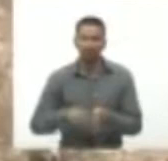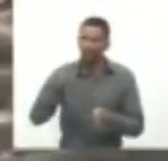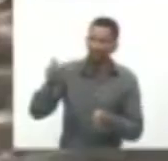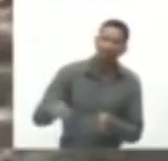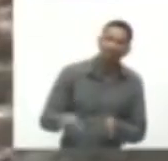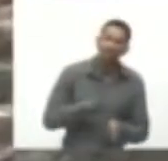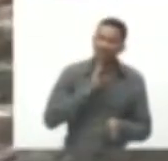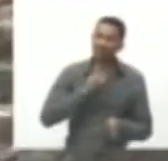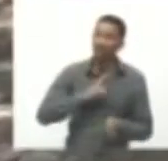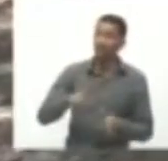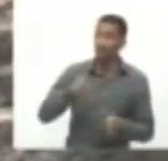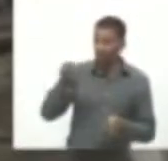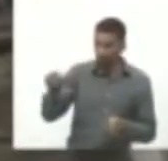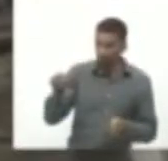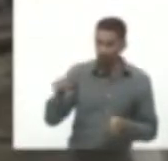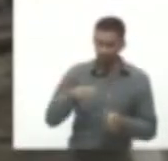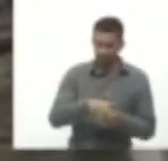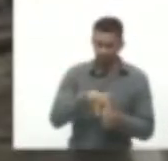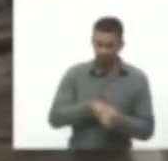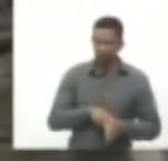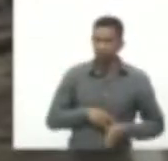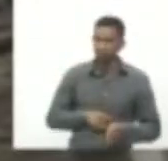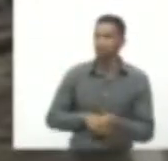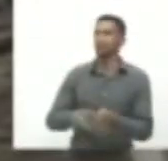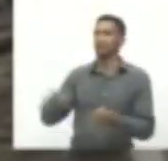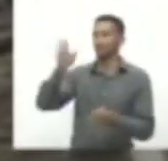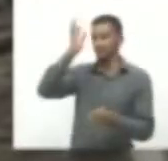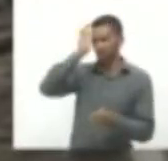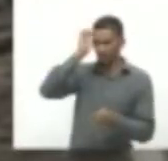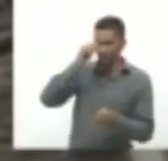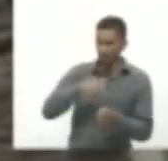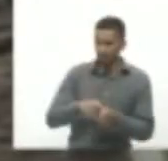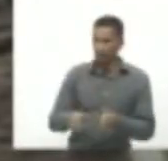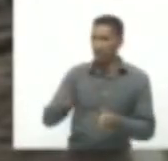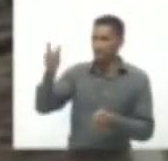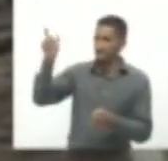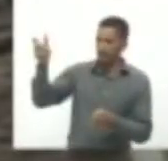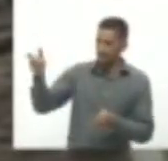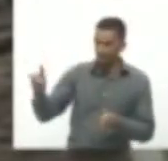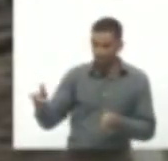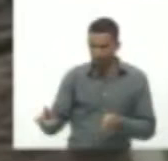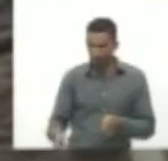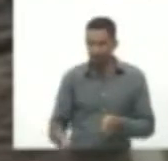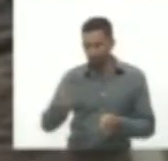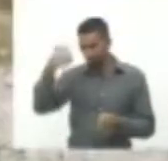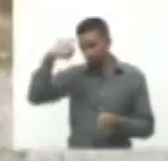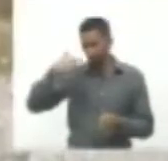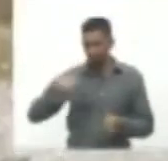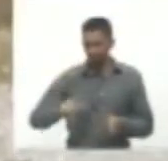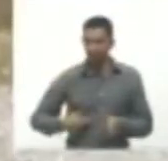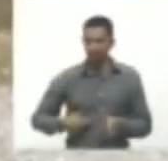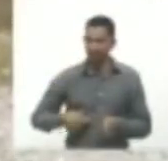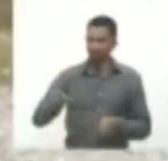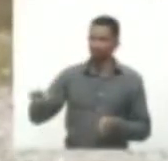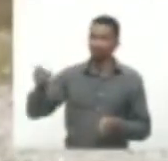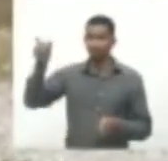una vez identificado, le propinaron varios disparos con arma de fuego, causándole la muerte. La víctima fue identificada como Edilberto Castillo